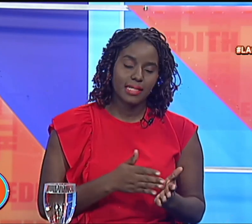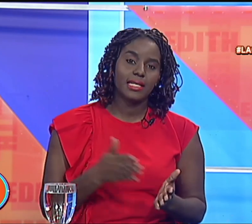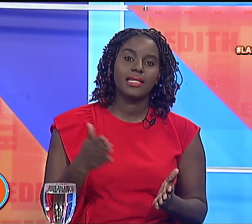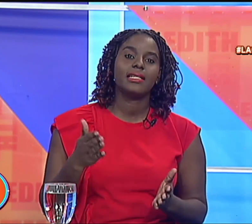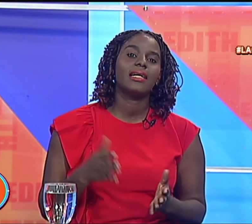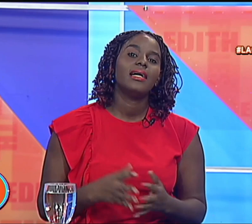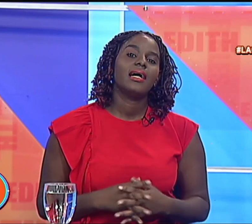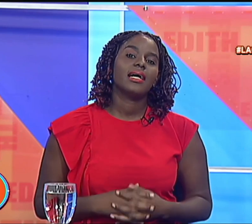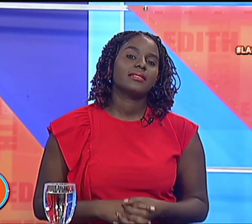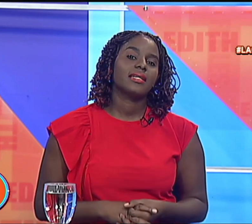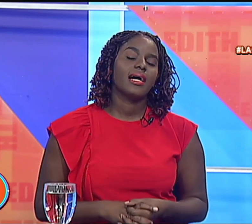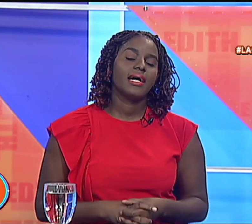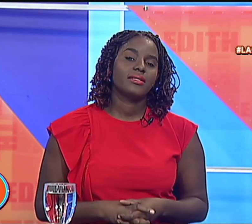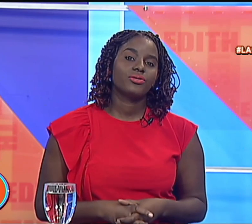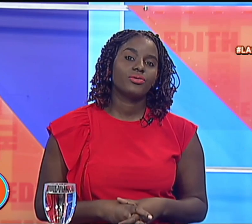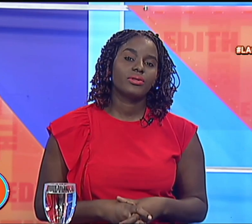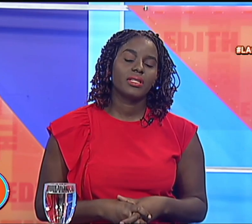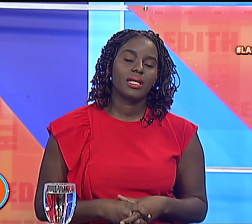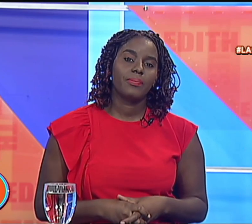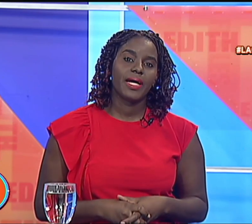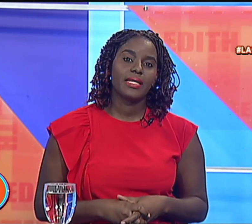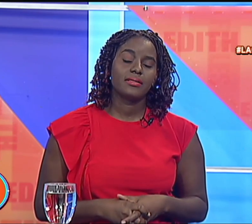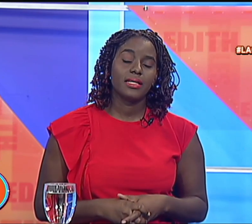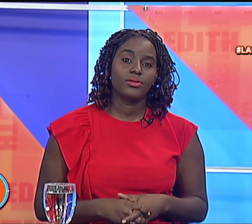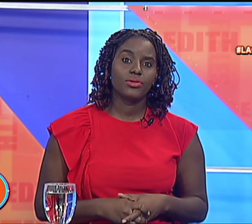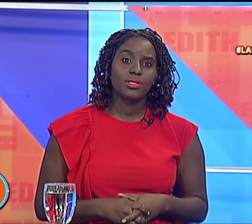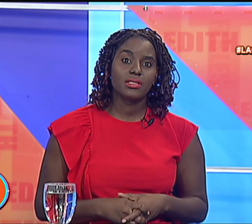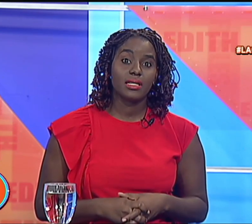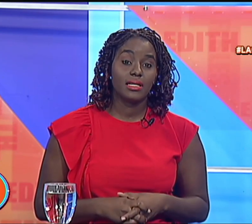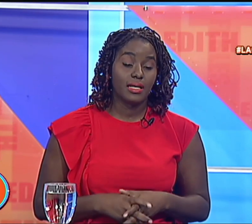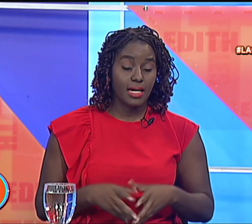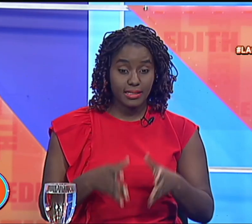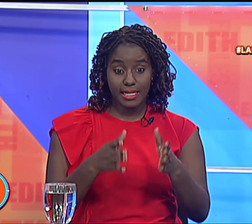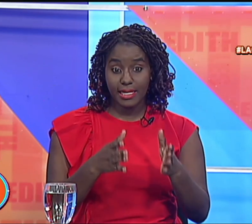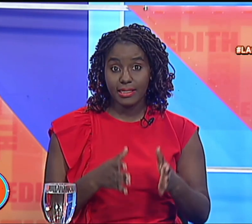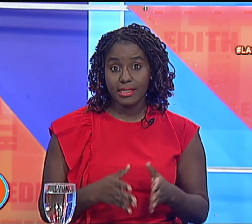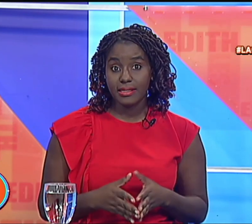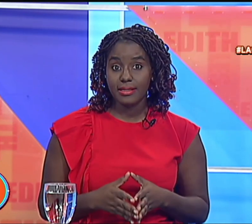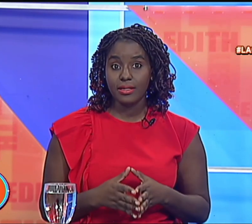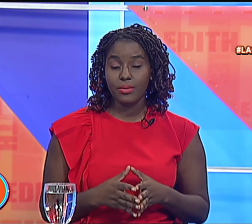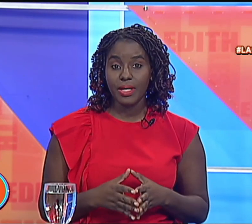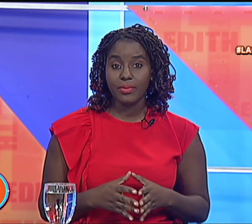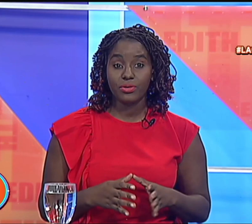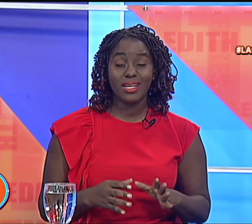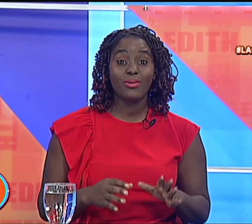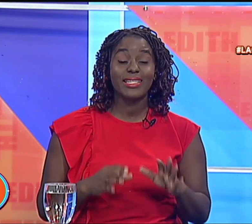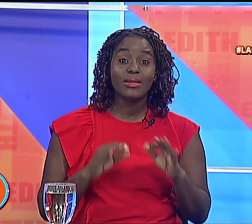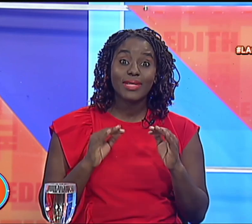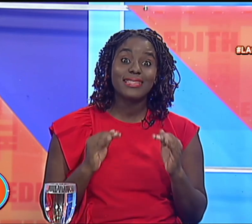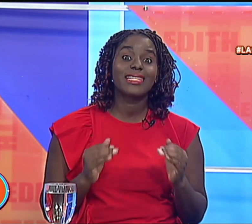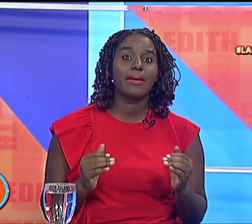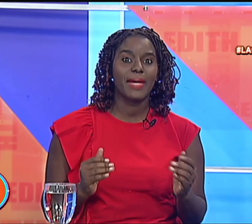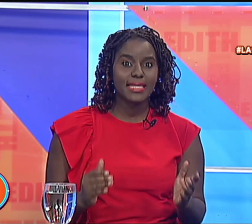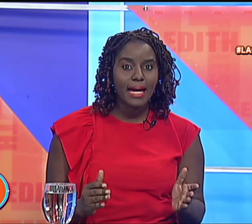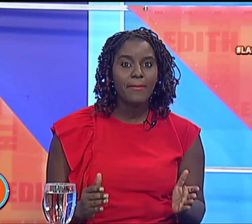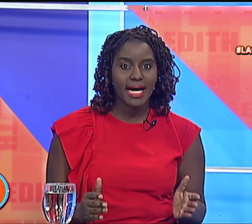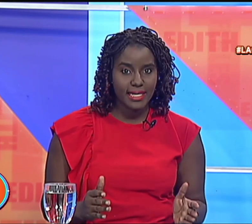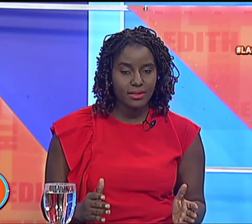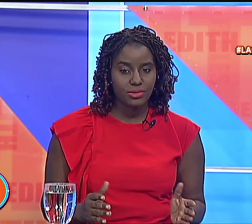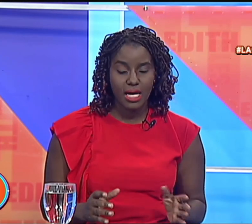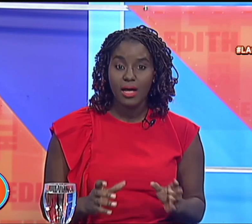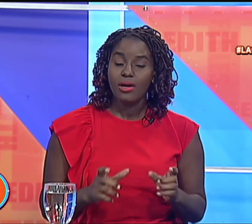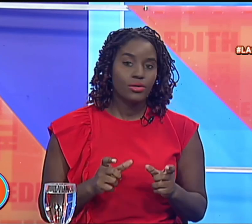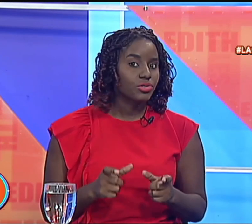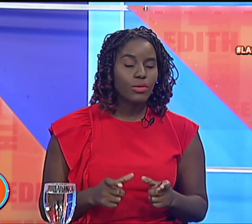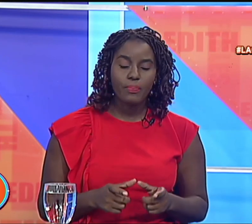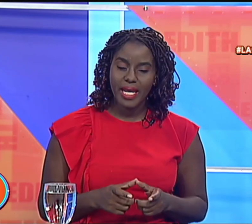la salida hacia el sur del país, entonces hacia la carretera 6 de noviembre, usted encuentra unas tremendas vallas, o